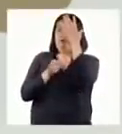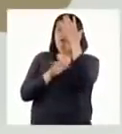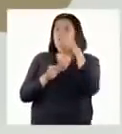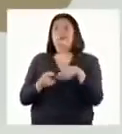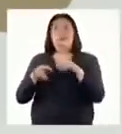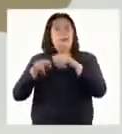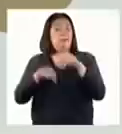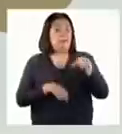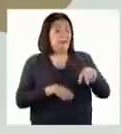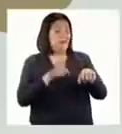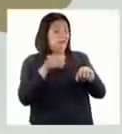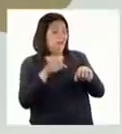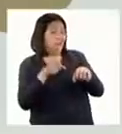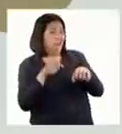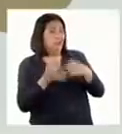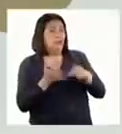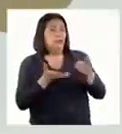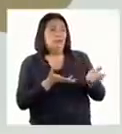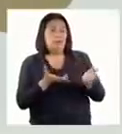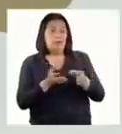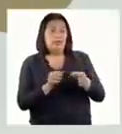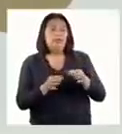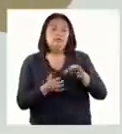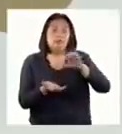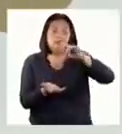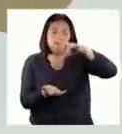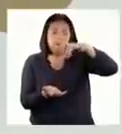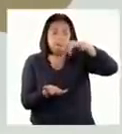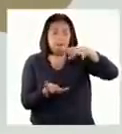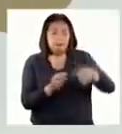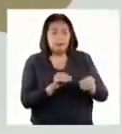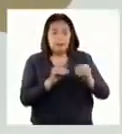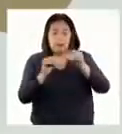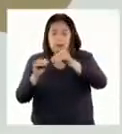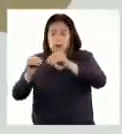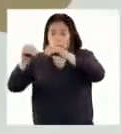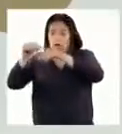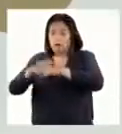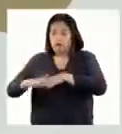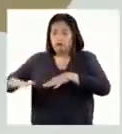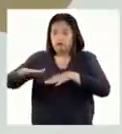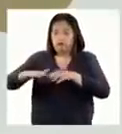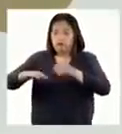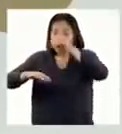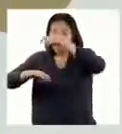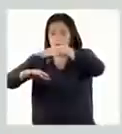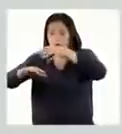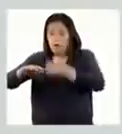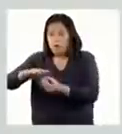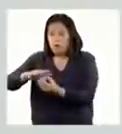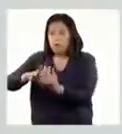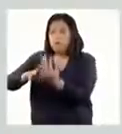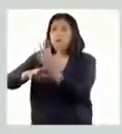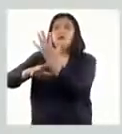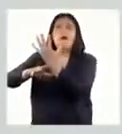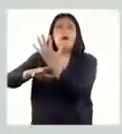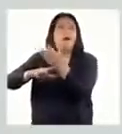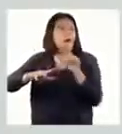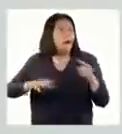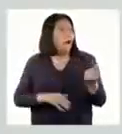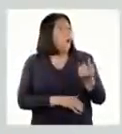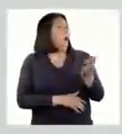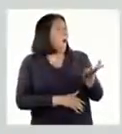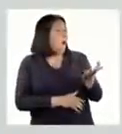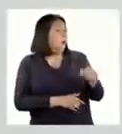este pequeño insecto para trasladar sus semillas y fertilizar el suelo donde crecerán. Y no solo